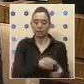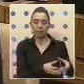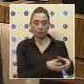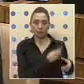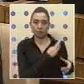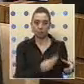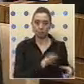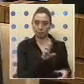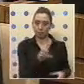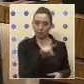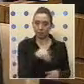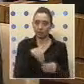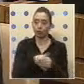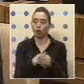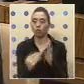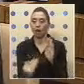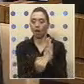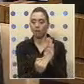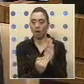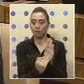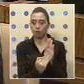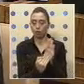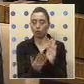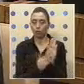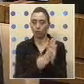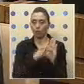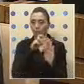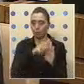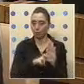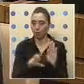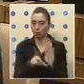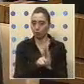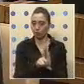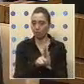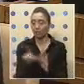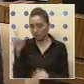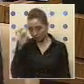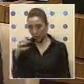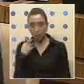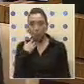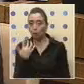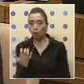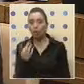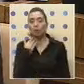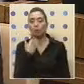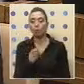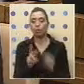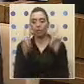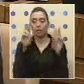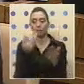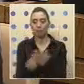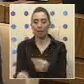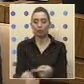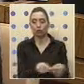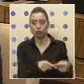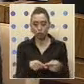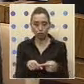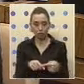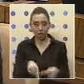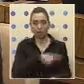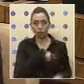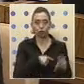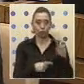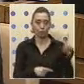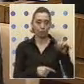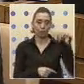socialista va a votar a favor de este proyecto de ley. ¿Saben por qué? porque la paz social, y si lo sabemos los